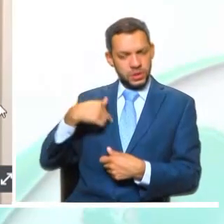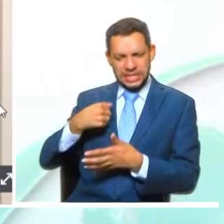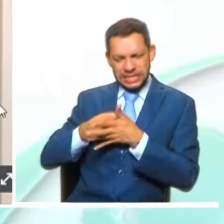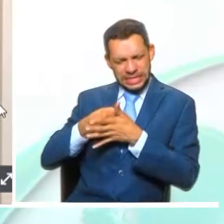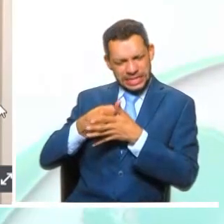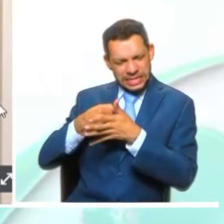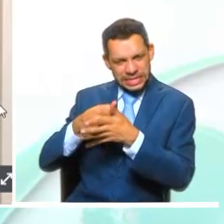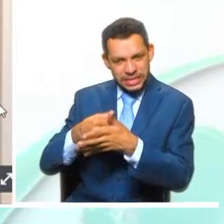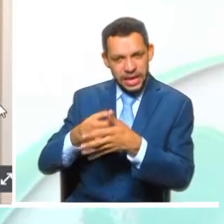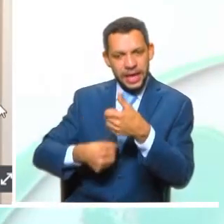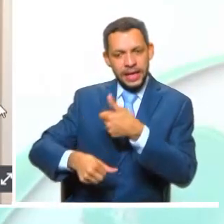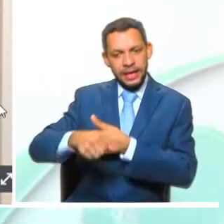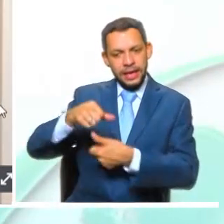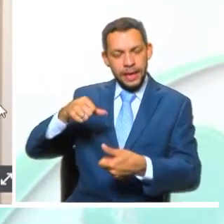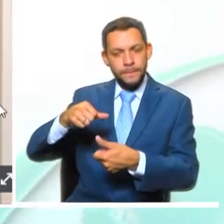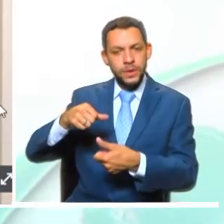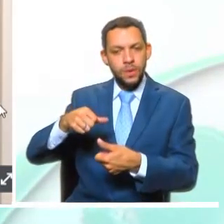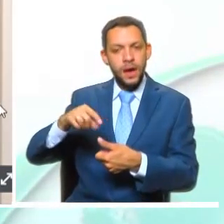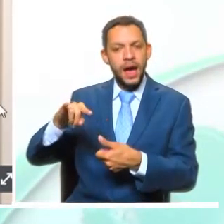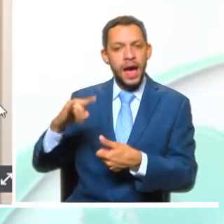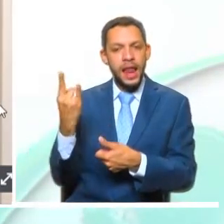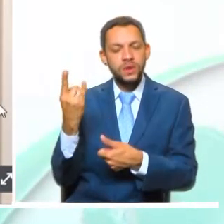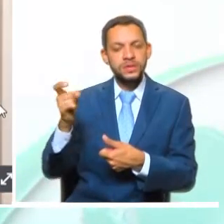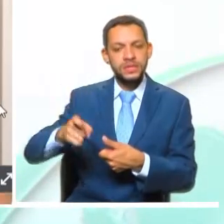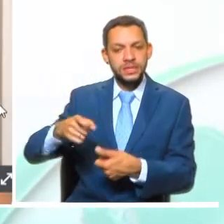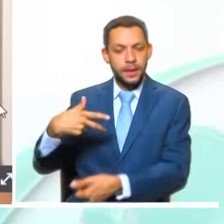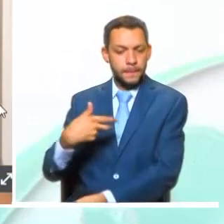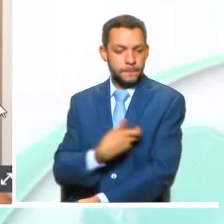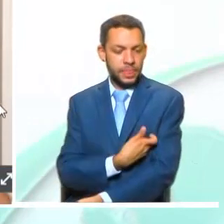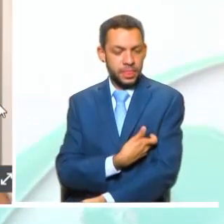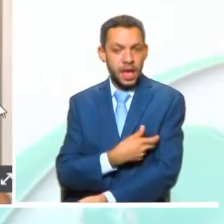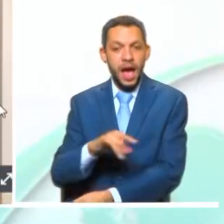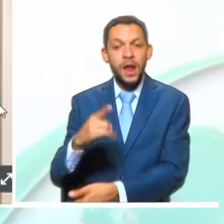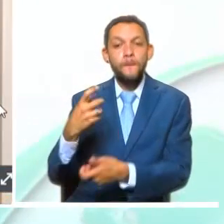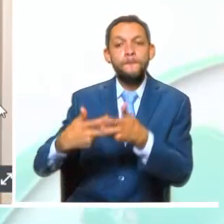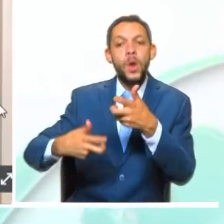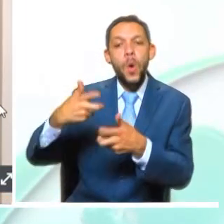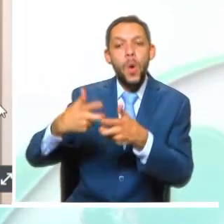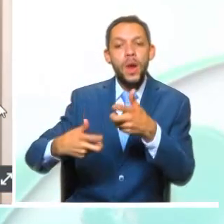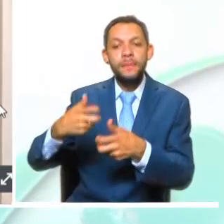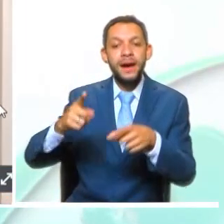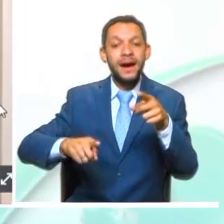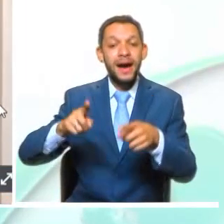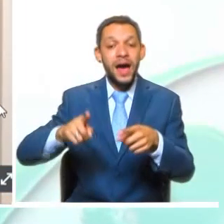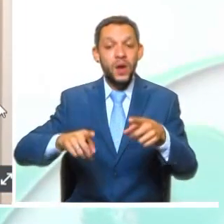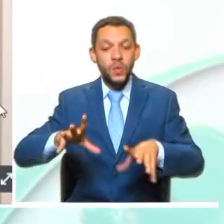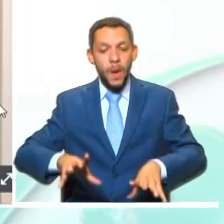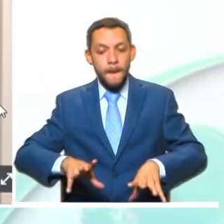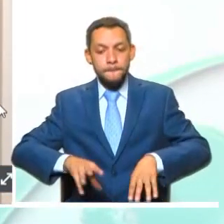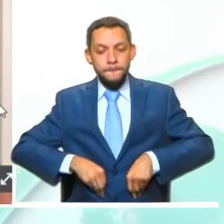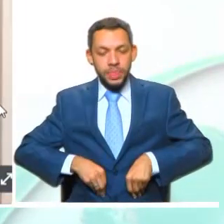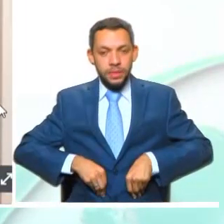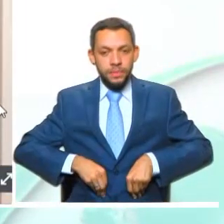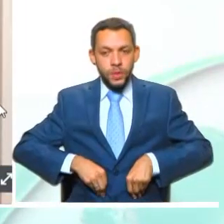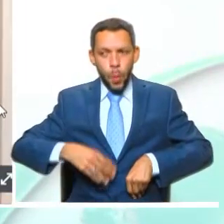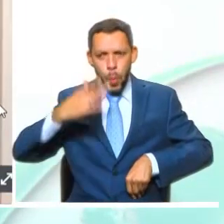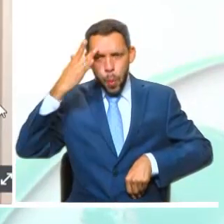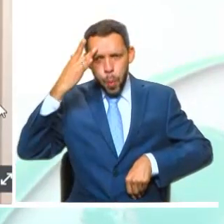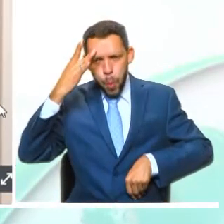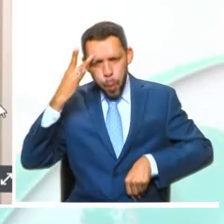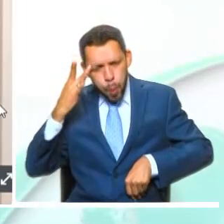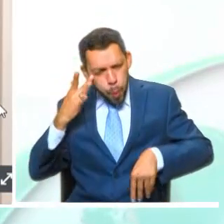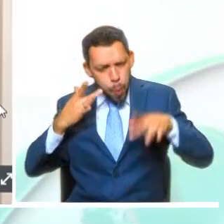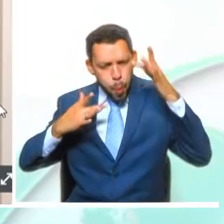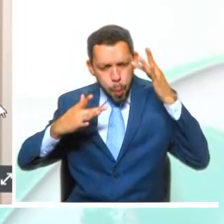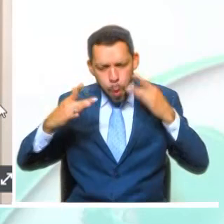reemplazos hormonales hoy entiendo que mujeres que presentan menopausias sintomáticas como lo que lo